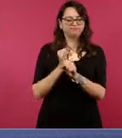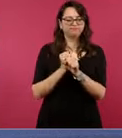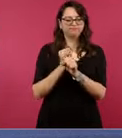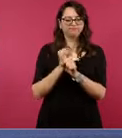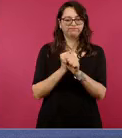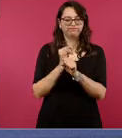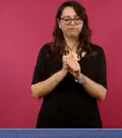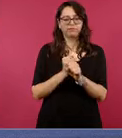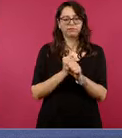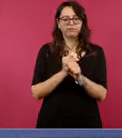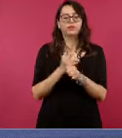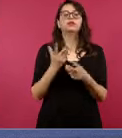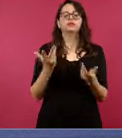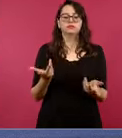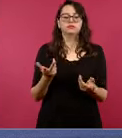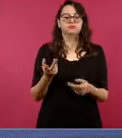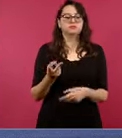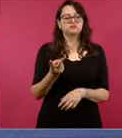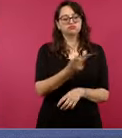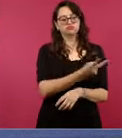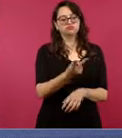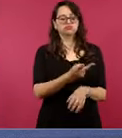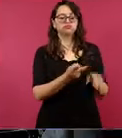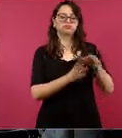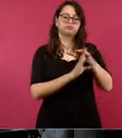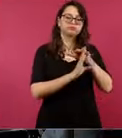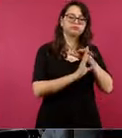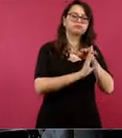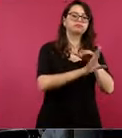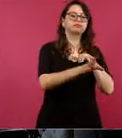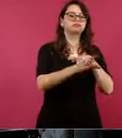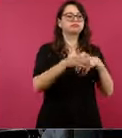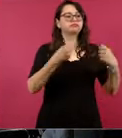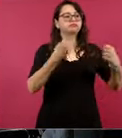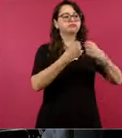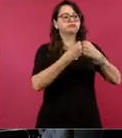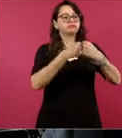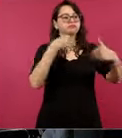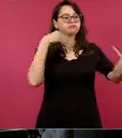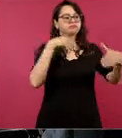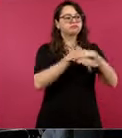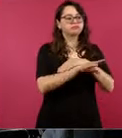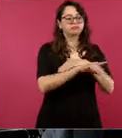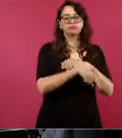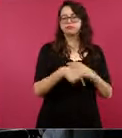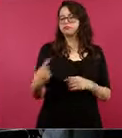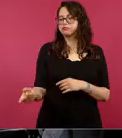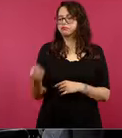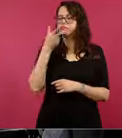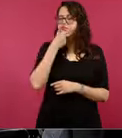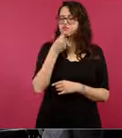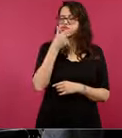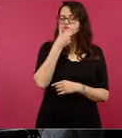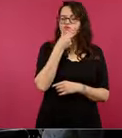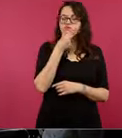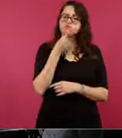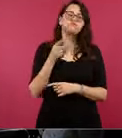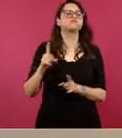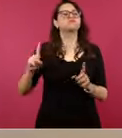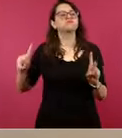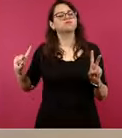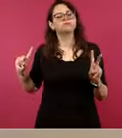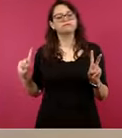de Baja California, las víctimas intentaban cruzar la frontera hacia los Estados Unidos cuando fueron interceptados por el hoy